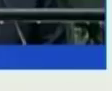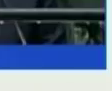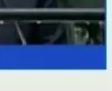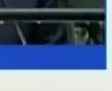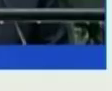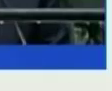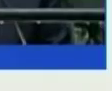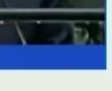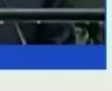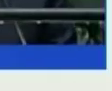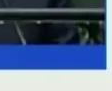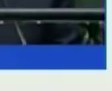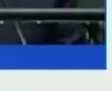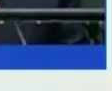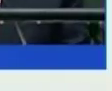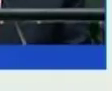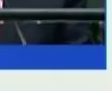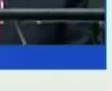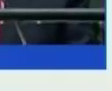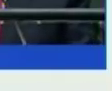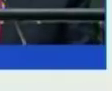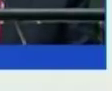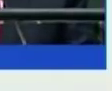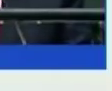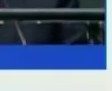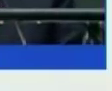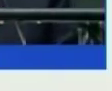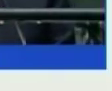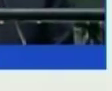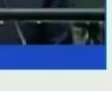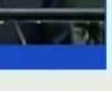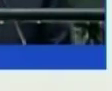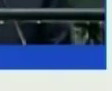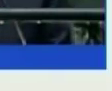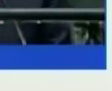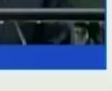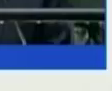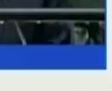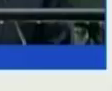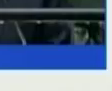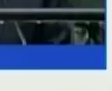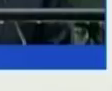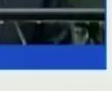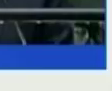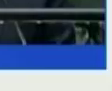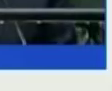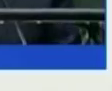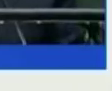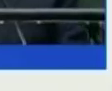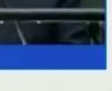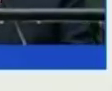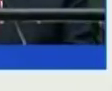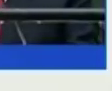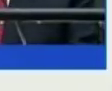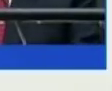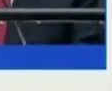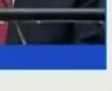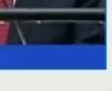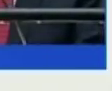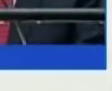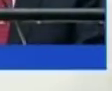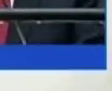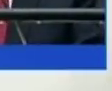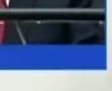caminando con sus propios pies y construyendo su propio modelo. Por eso desde aquí decimos que viva Cuba, que viva la dignidad de